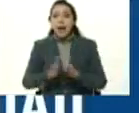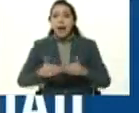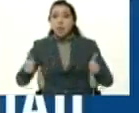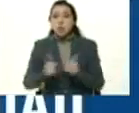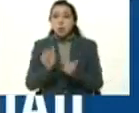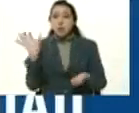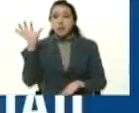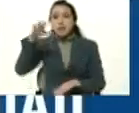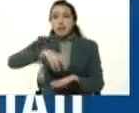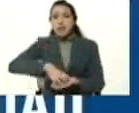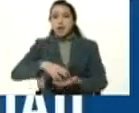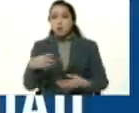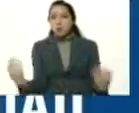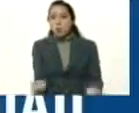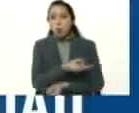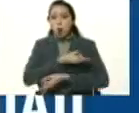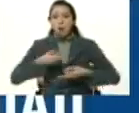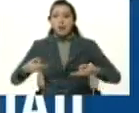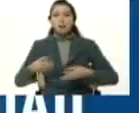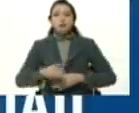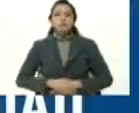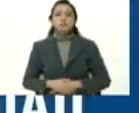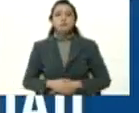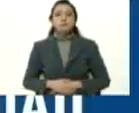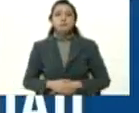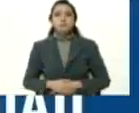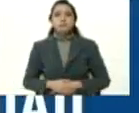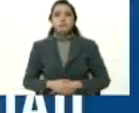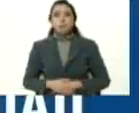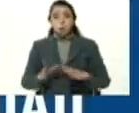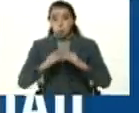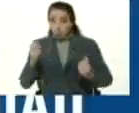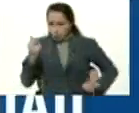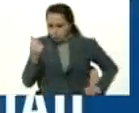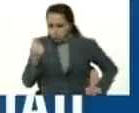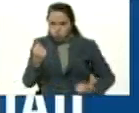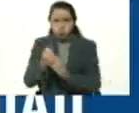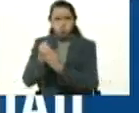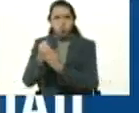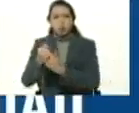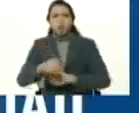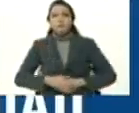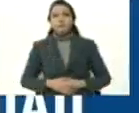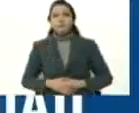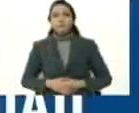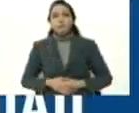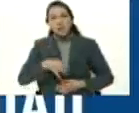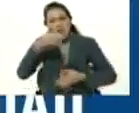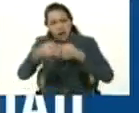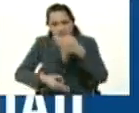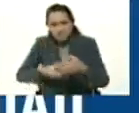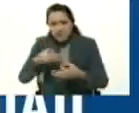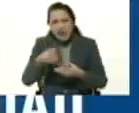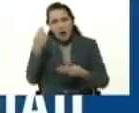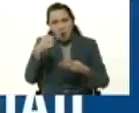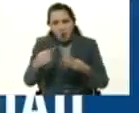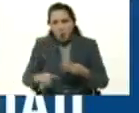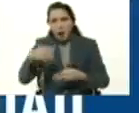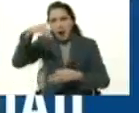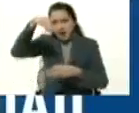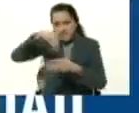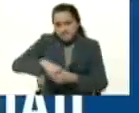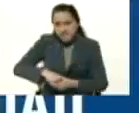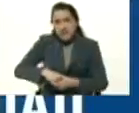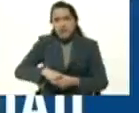correcto. Bueno, todo el apoyo, Ricardo, ¿qué me dices tú? Comentarle que este rubro entró